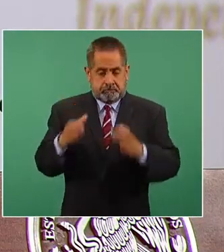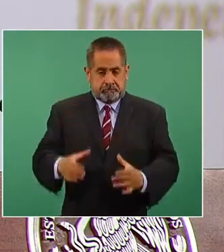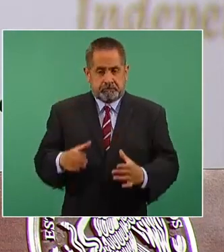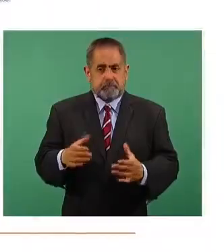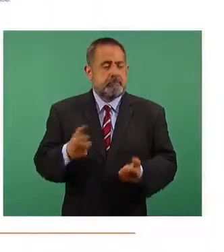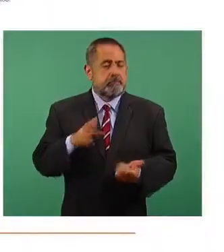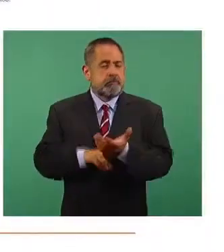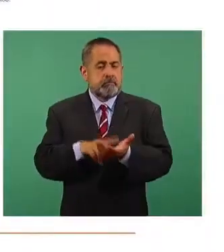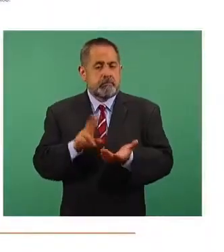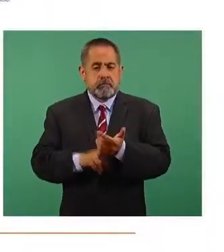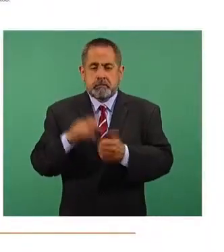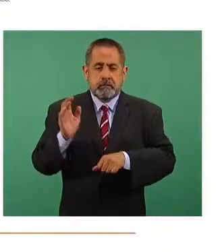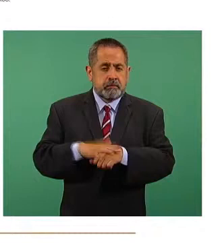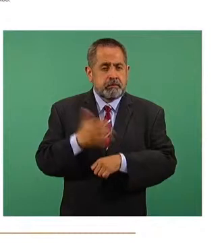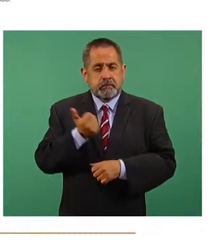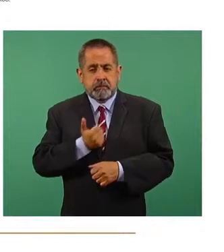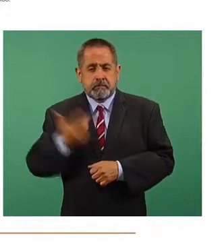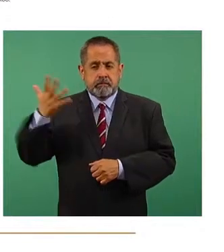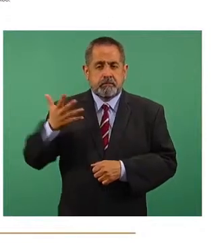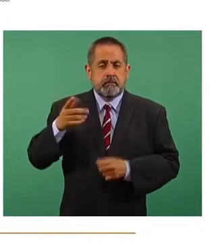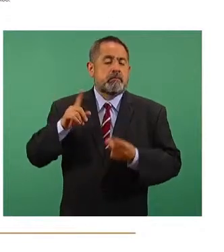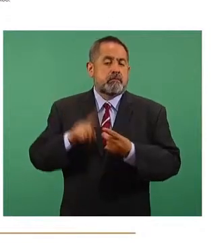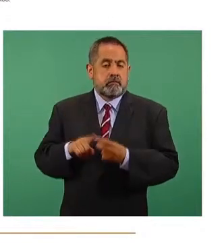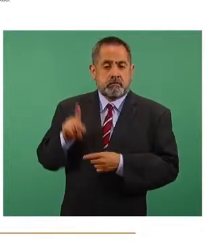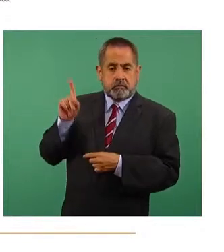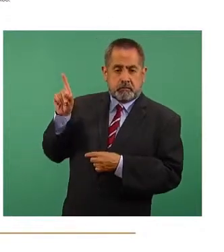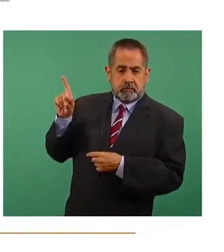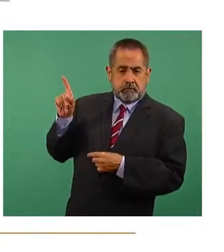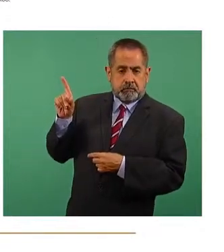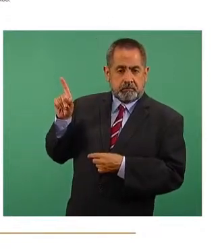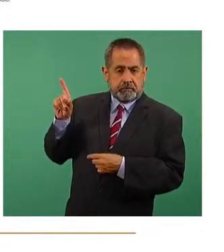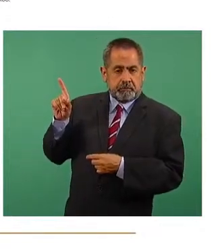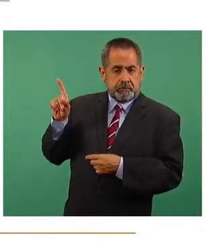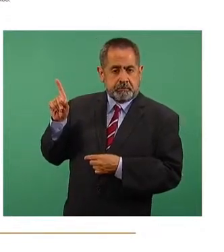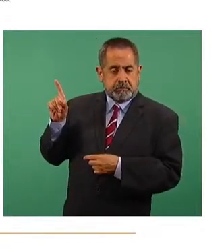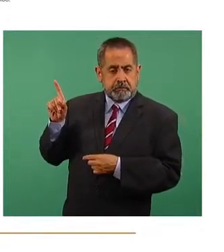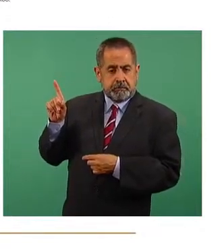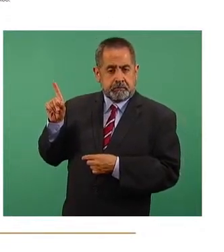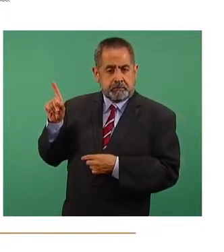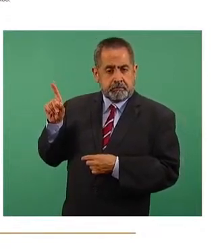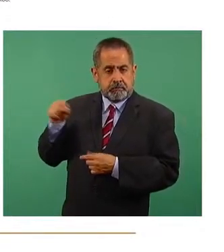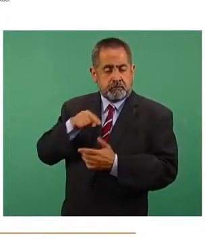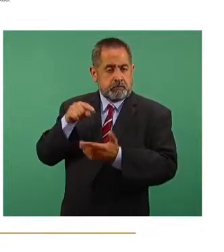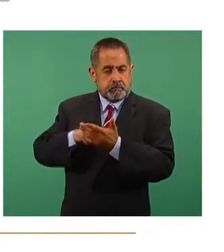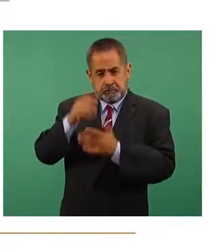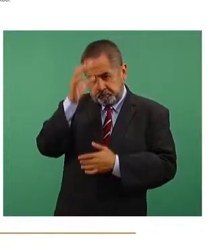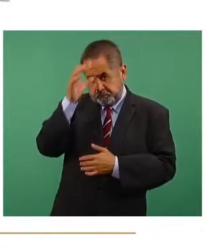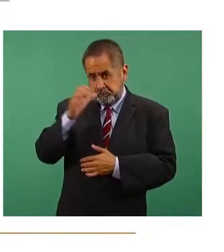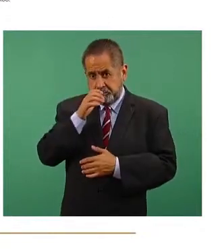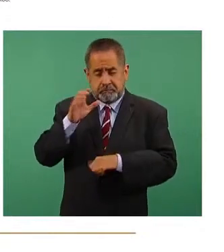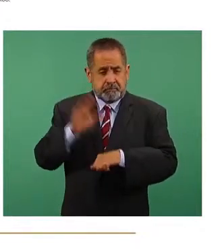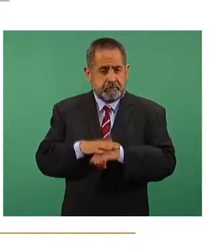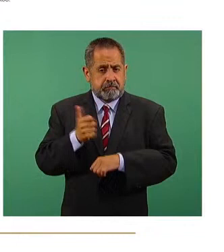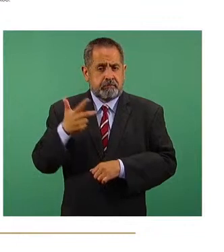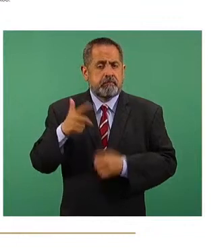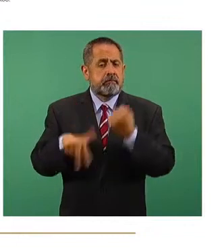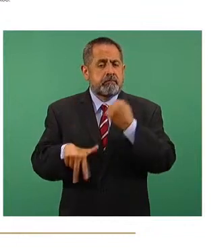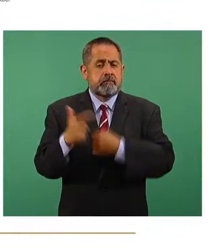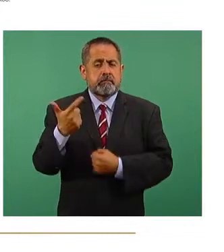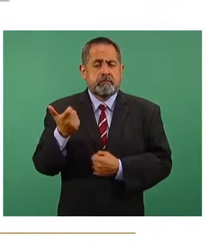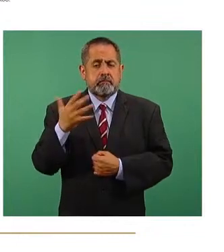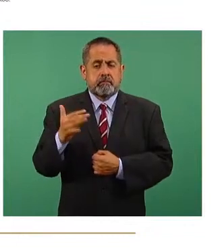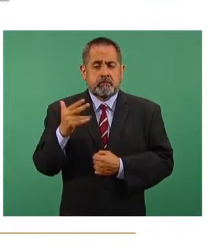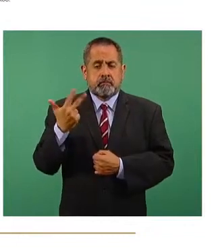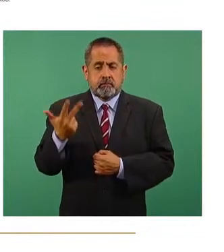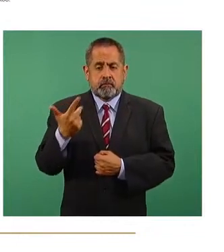precio más caro lo encontramos en Combugas de 4 Ciénegas, Coahuila, 13 pesos con